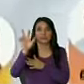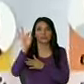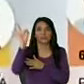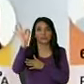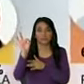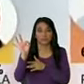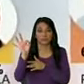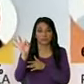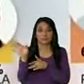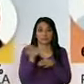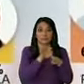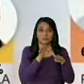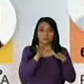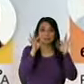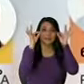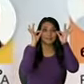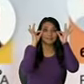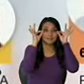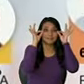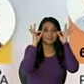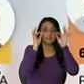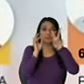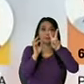39.33%. Guillermo Lasso,